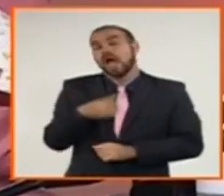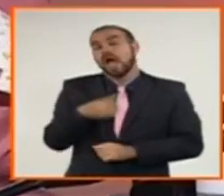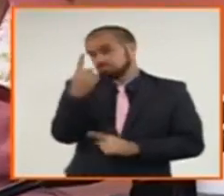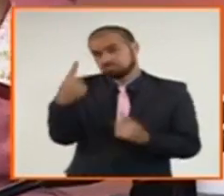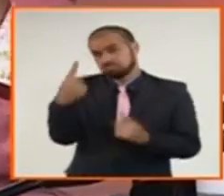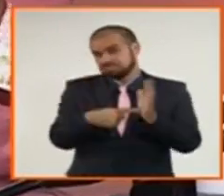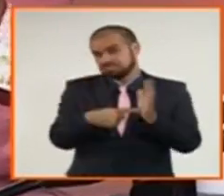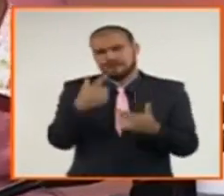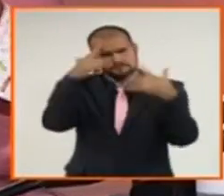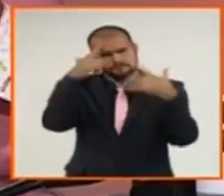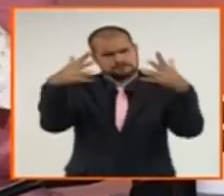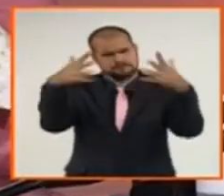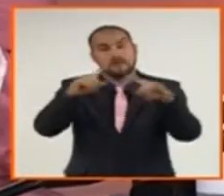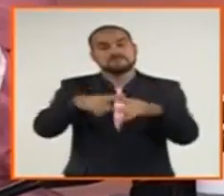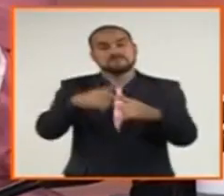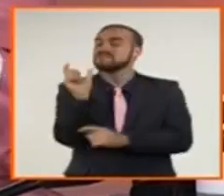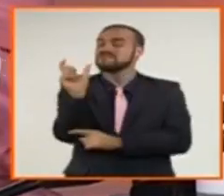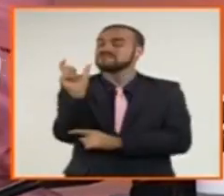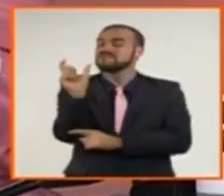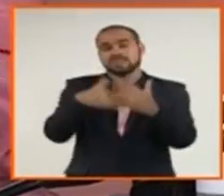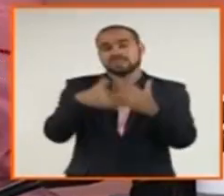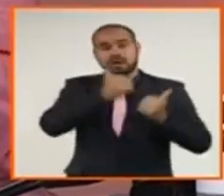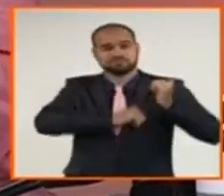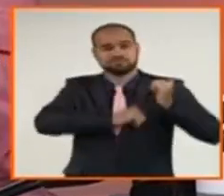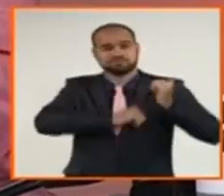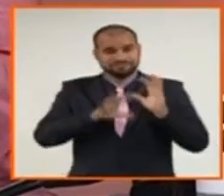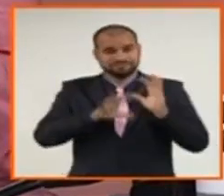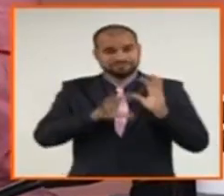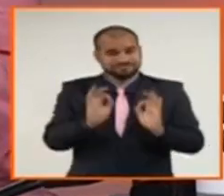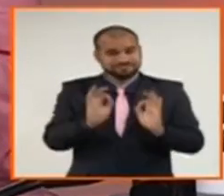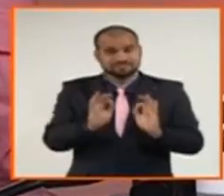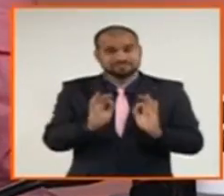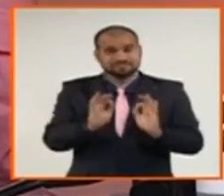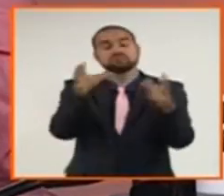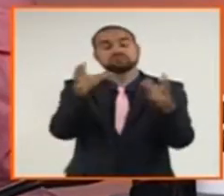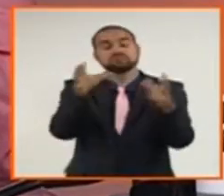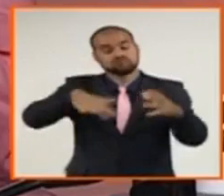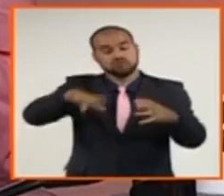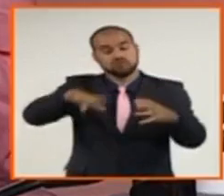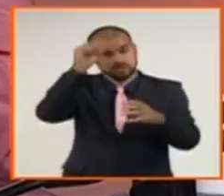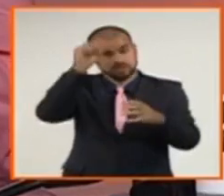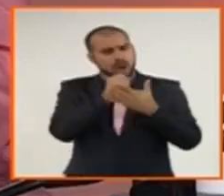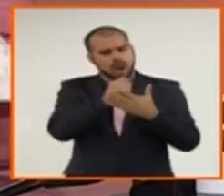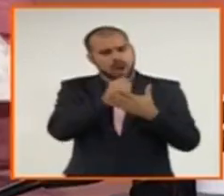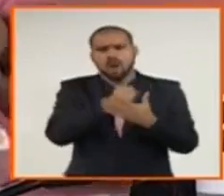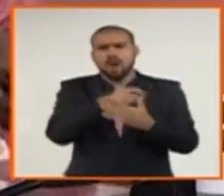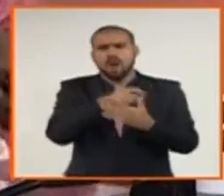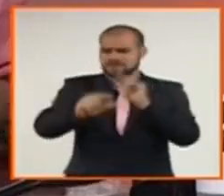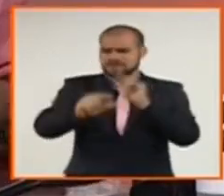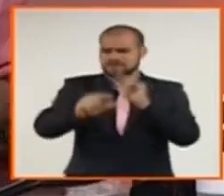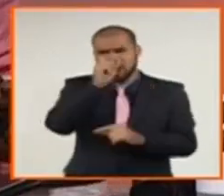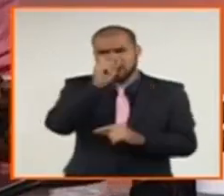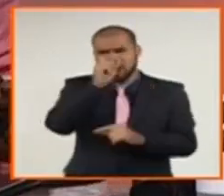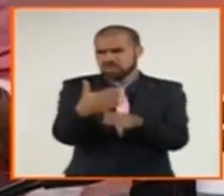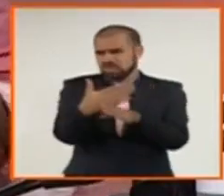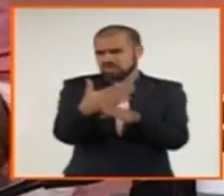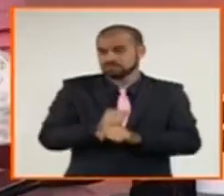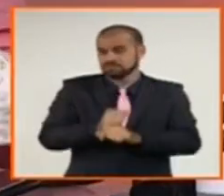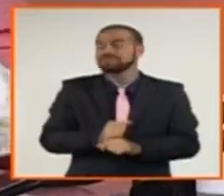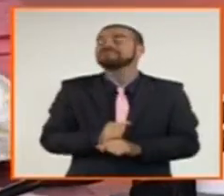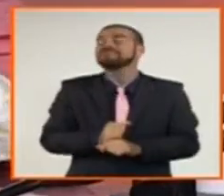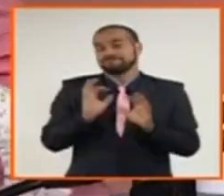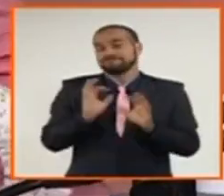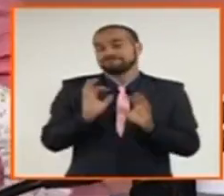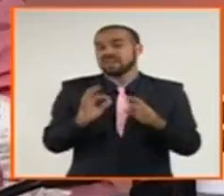el Día del Amor a ese colectivo que ha salvado tantas vidas. Sí, señores, porque tiene mucho que ver con